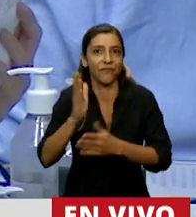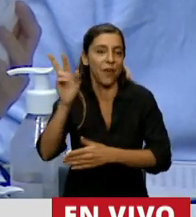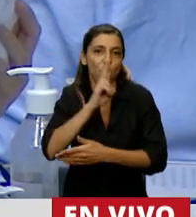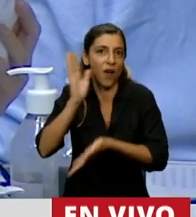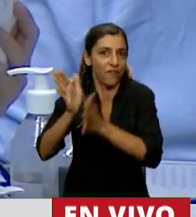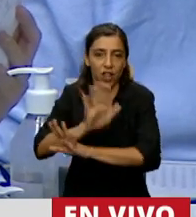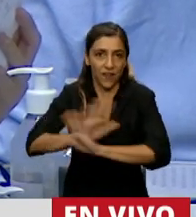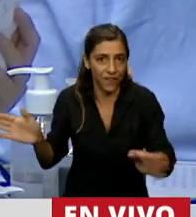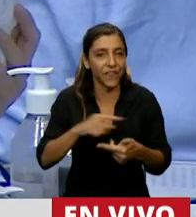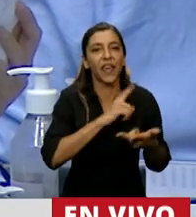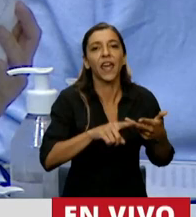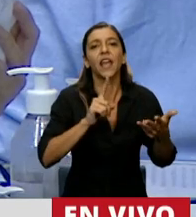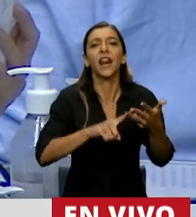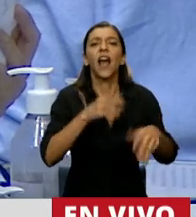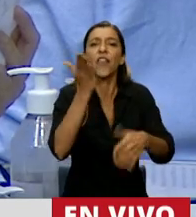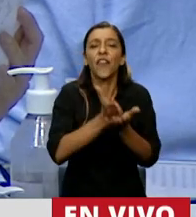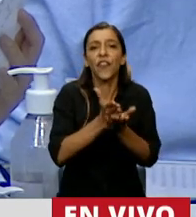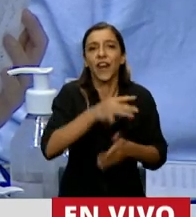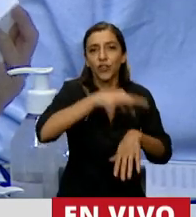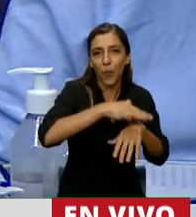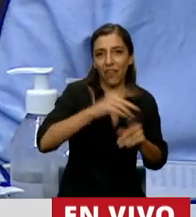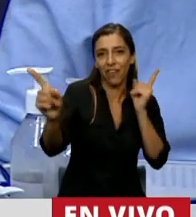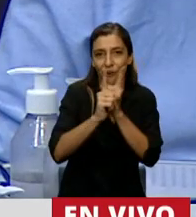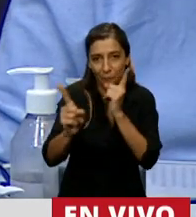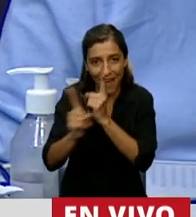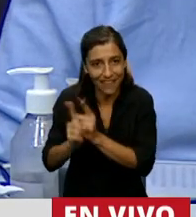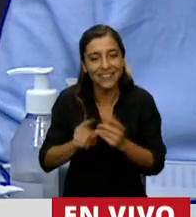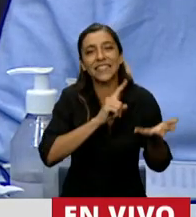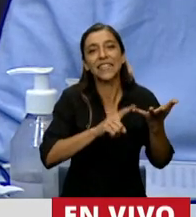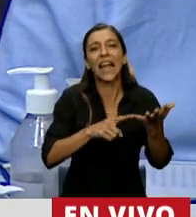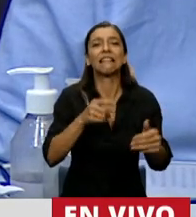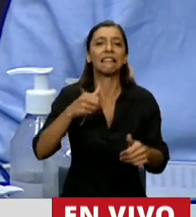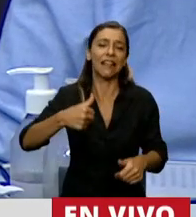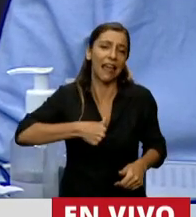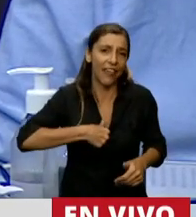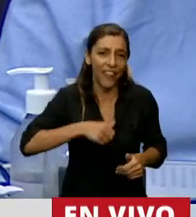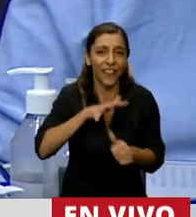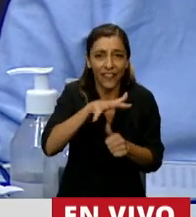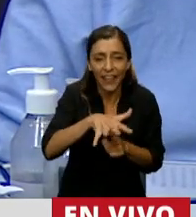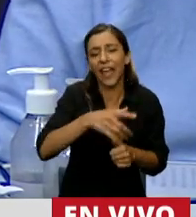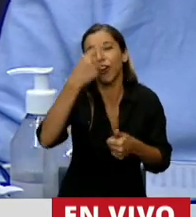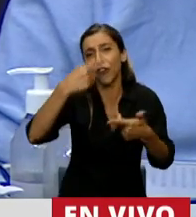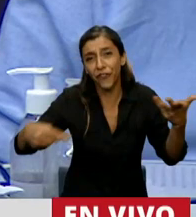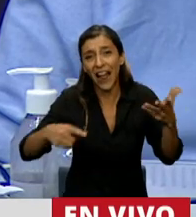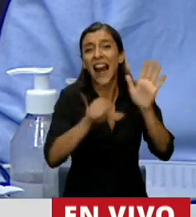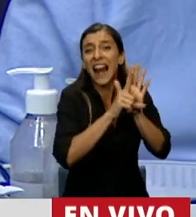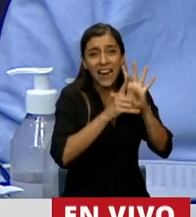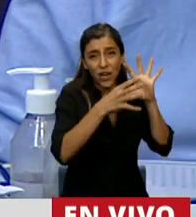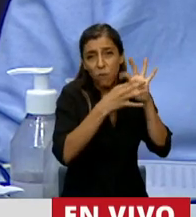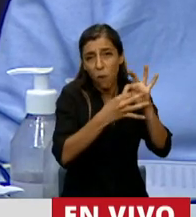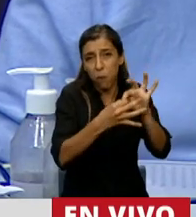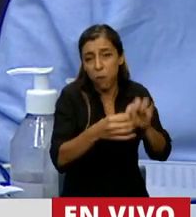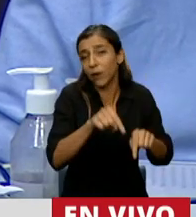los pacientes en su relación con los profesionales, la identidad de género, etcétera. Todas leyes también votadas